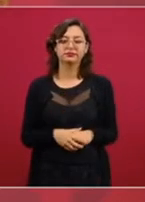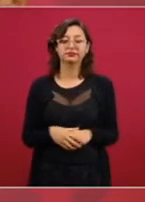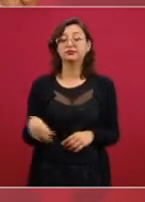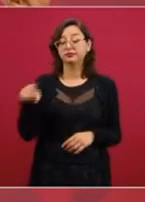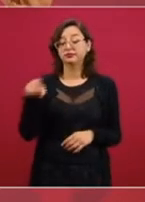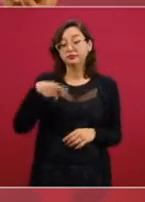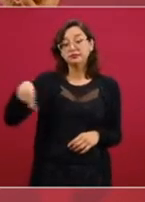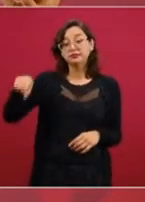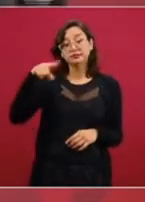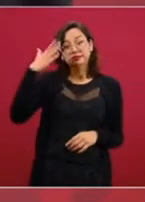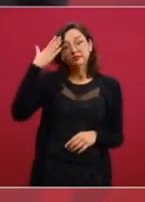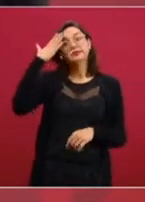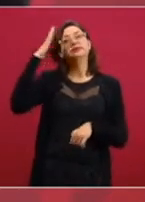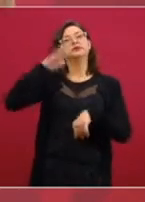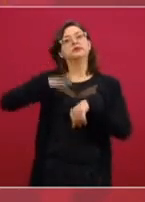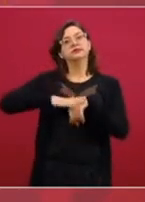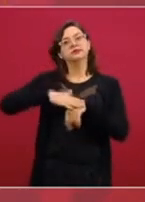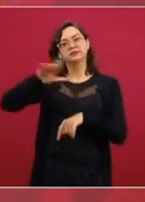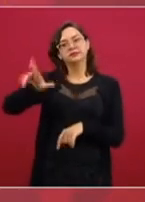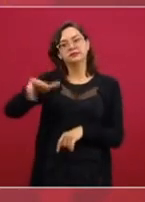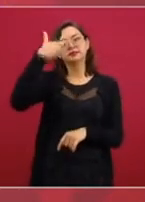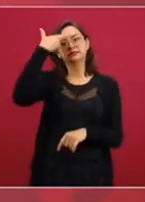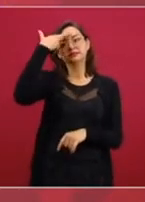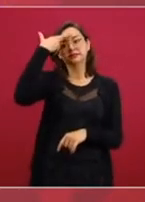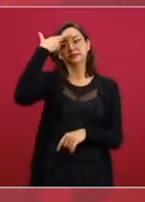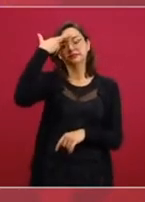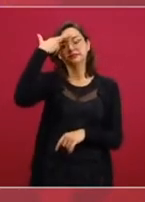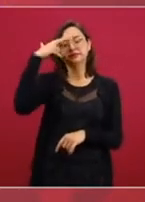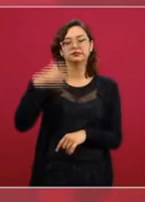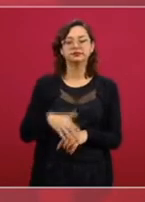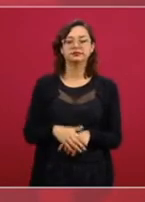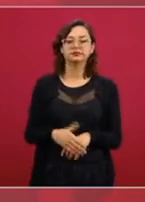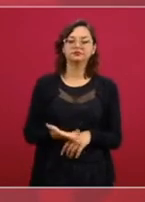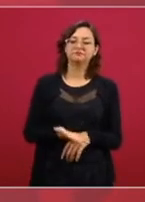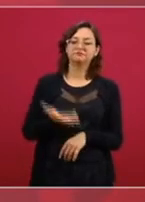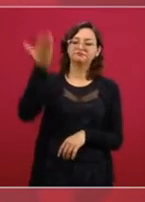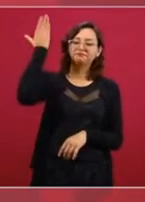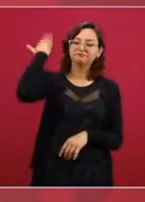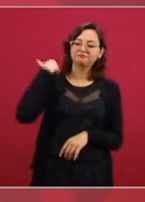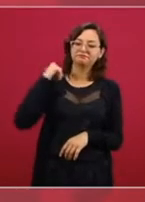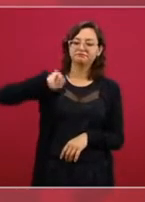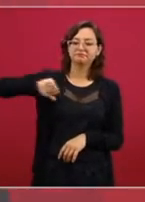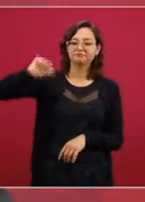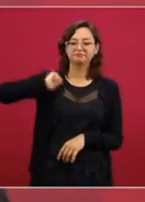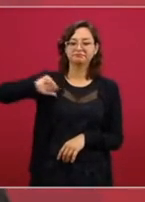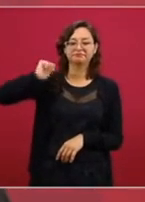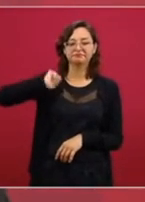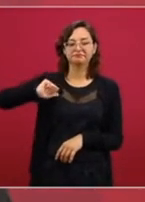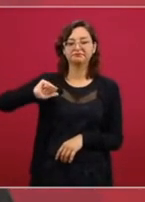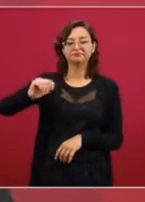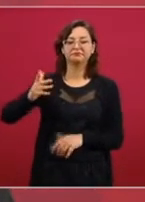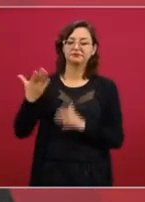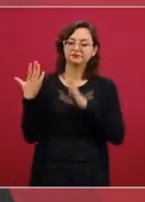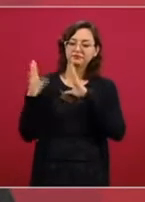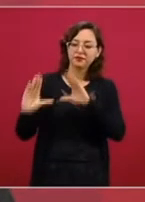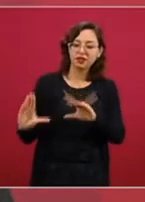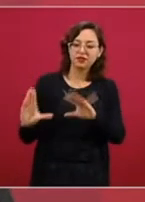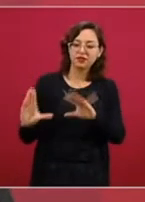Acuérdense de cómo nos enseñaban, qué nos decían nuestros